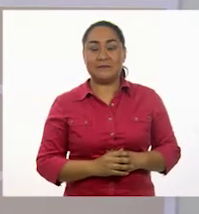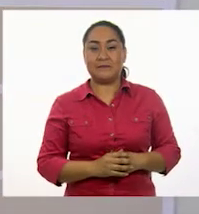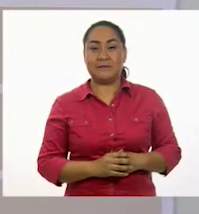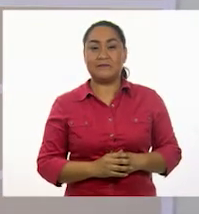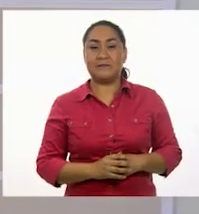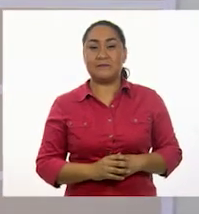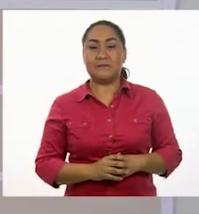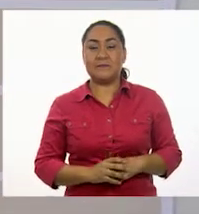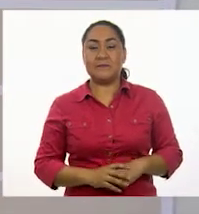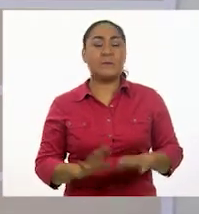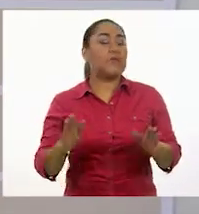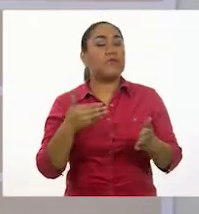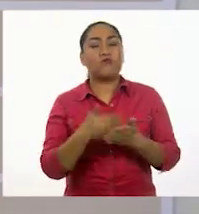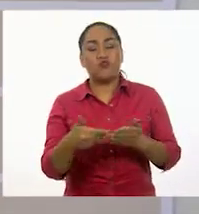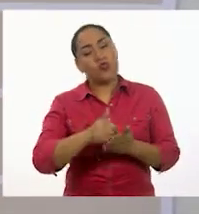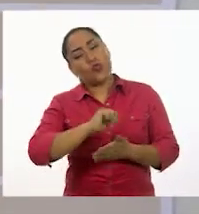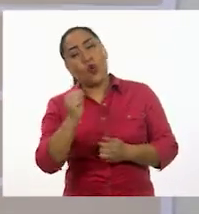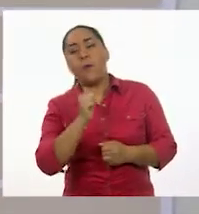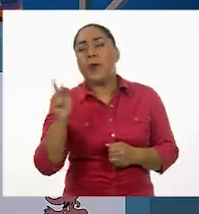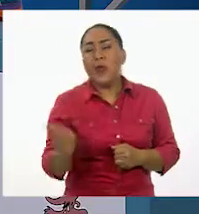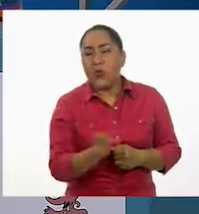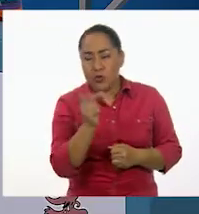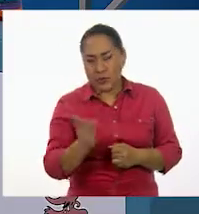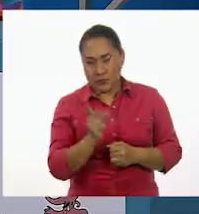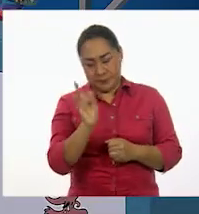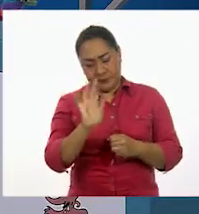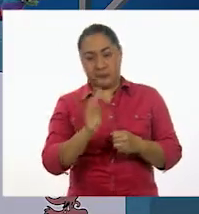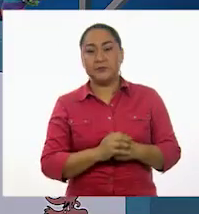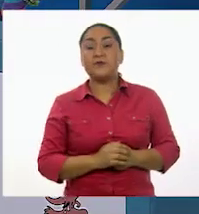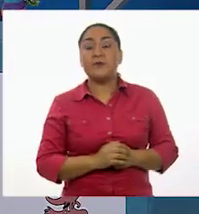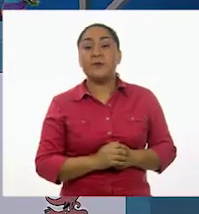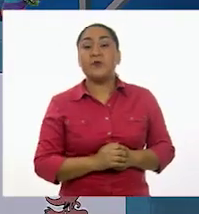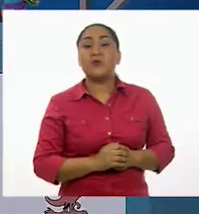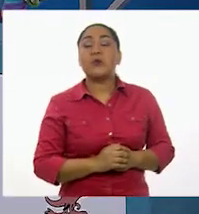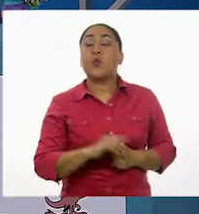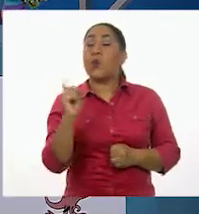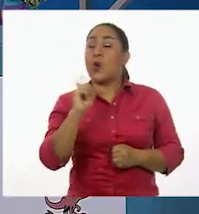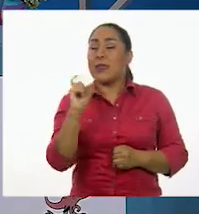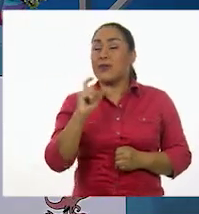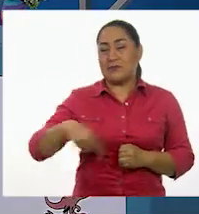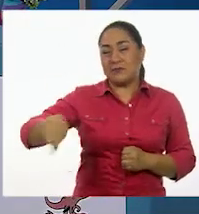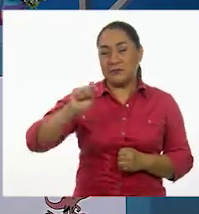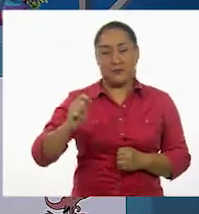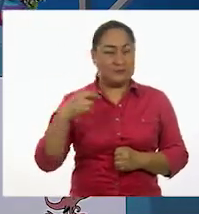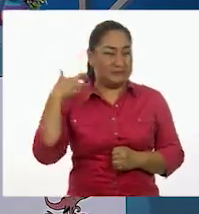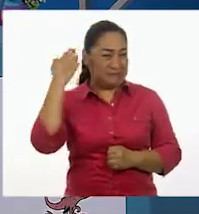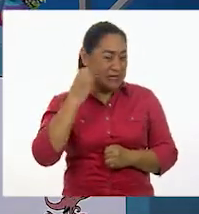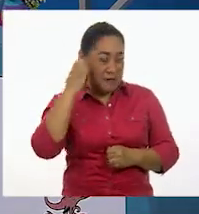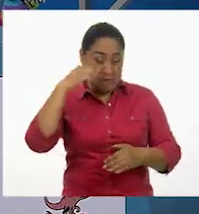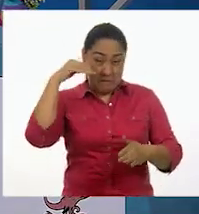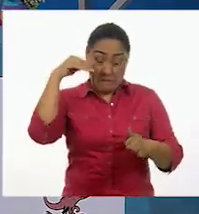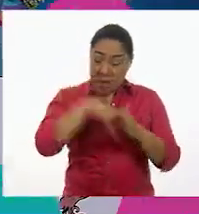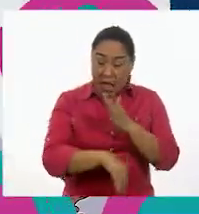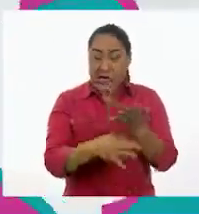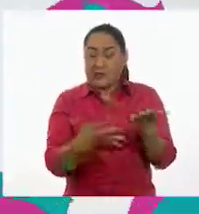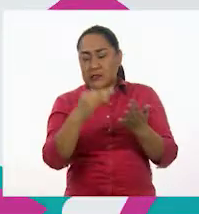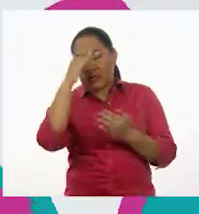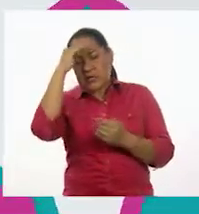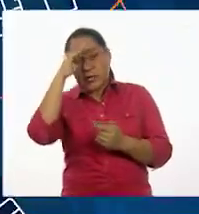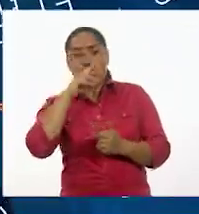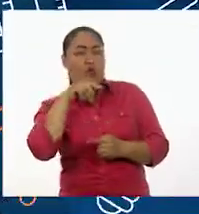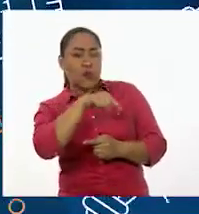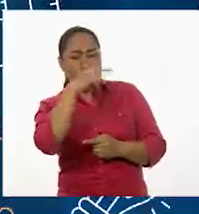Ahora sí, vamos por la siguiente pregunta. Dice, después del fracaso del imperio, se propuso que México se convirtiera en una